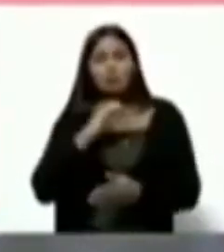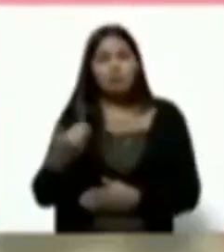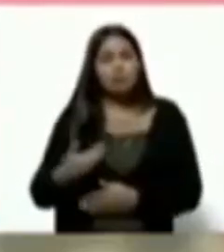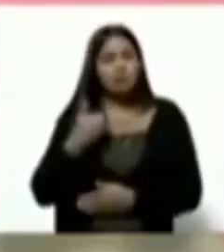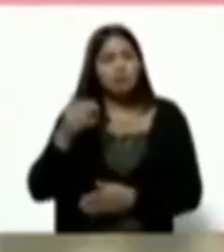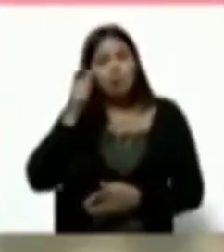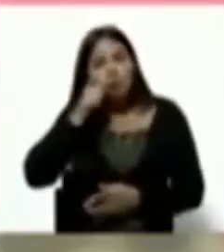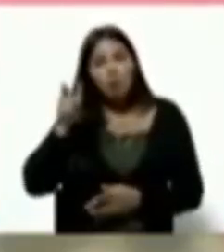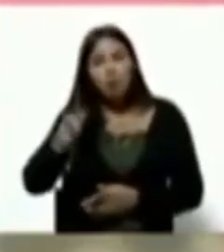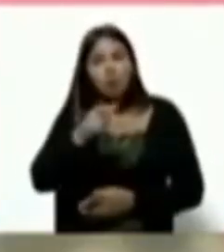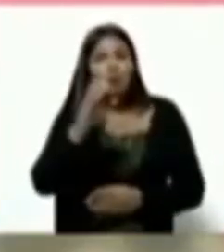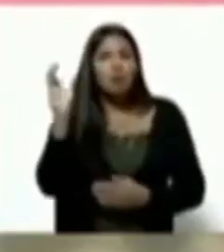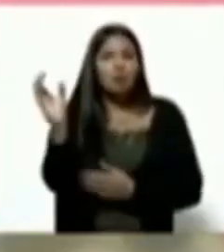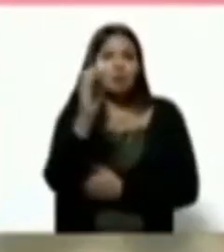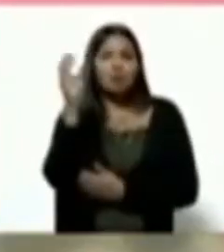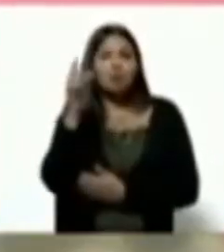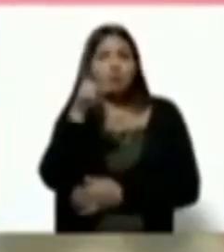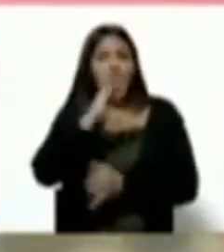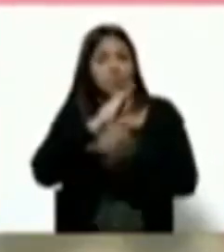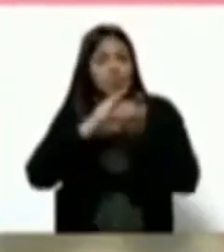colombiano. Ustedes han terminado,